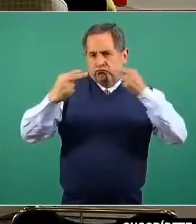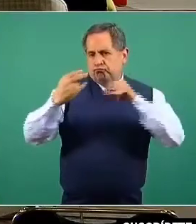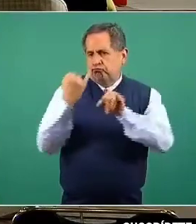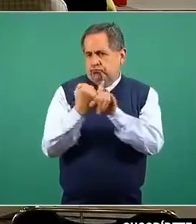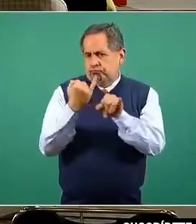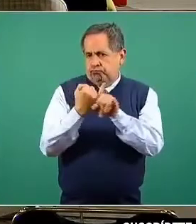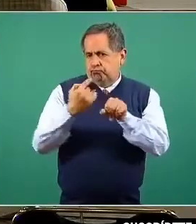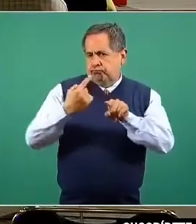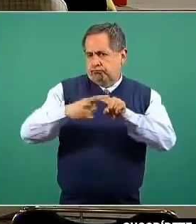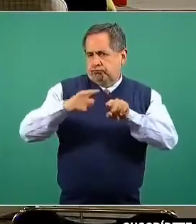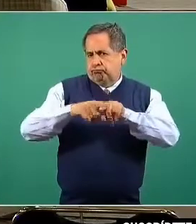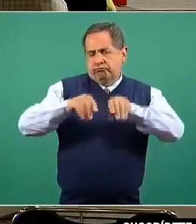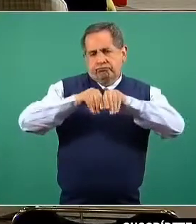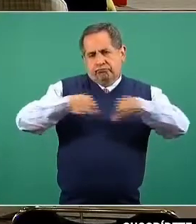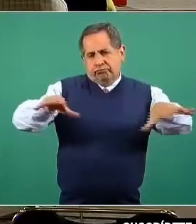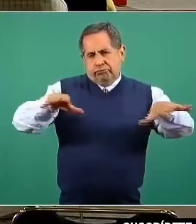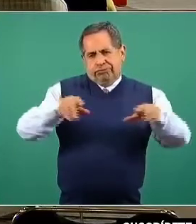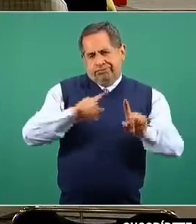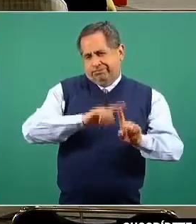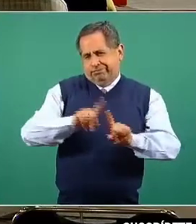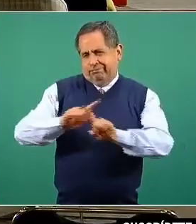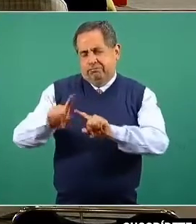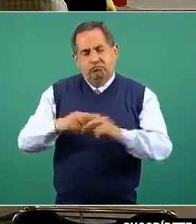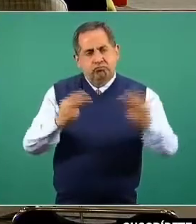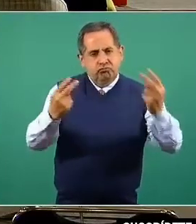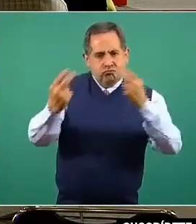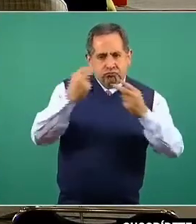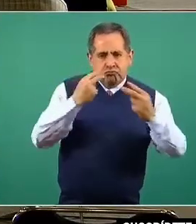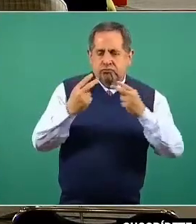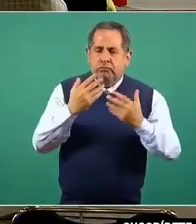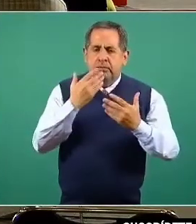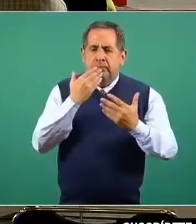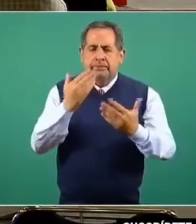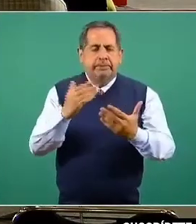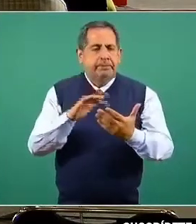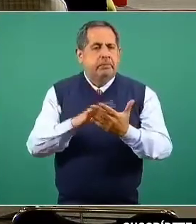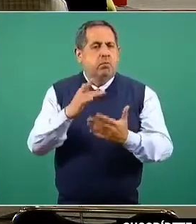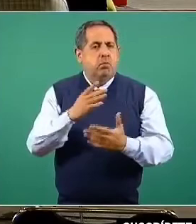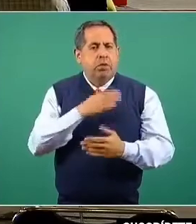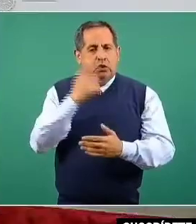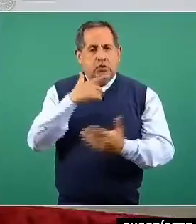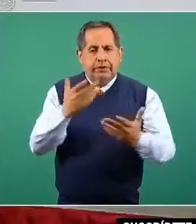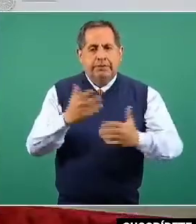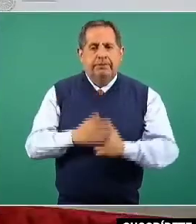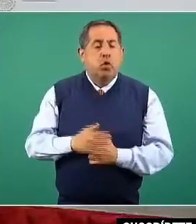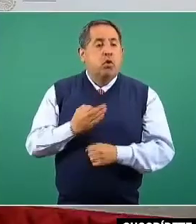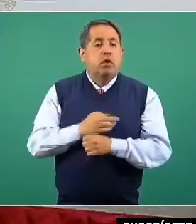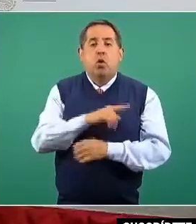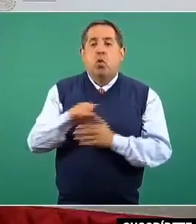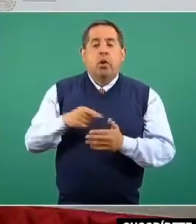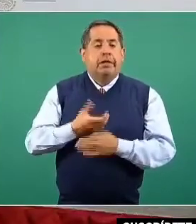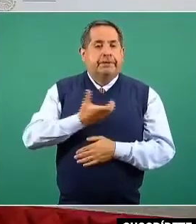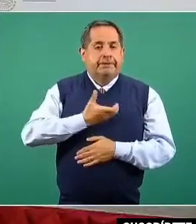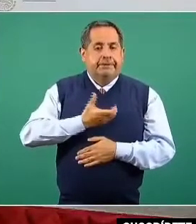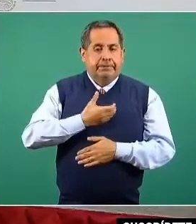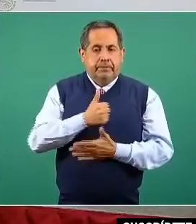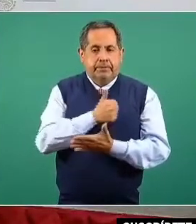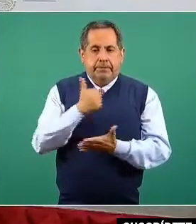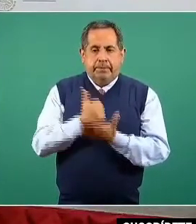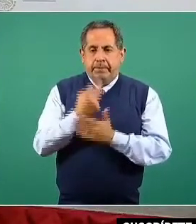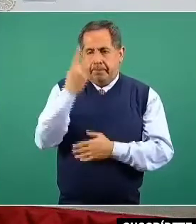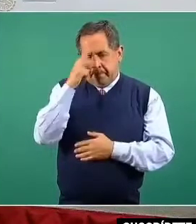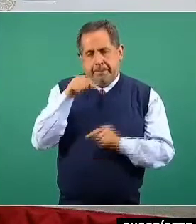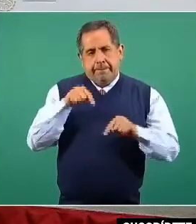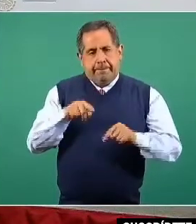de los diferentes medios de comunicación y también redes sociales. Estamos en Palacio Nacional, en la Ciudad